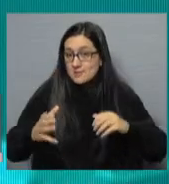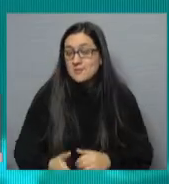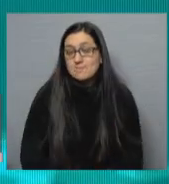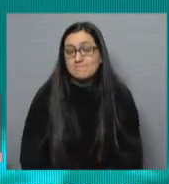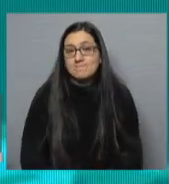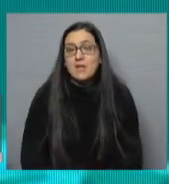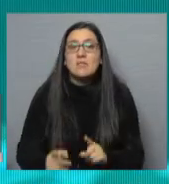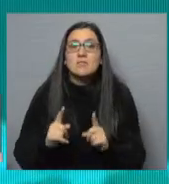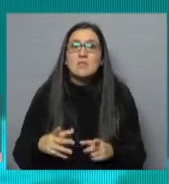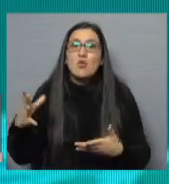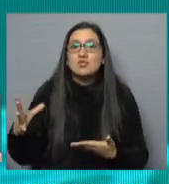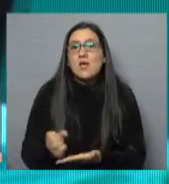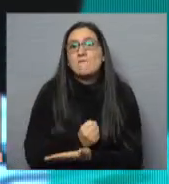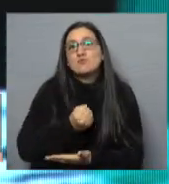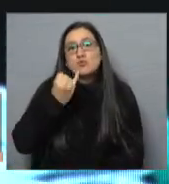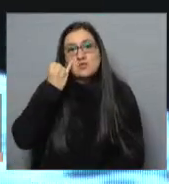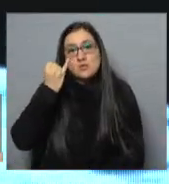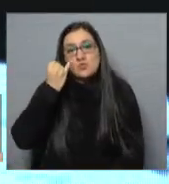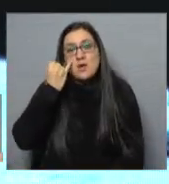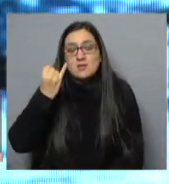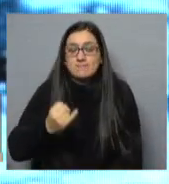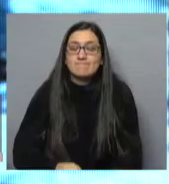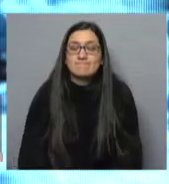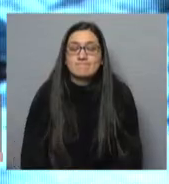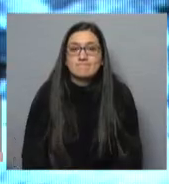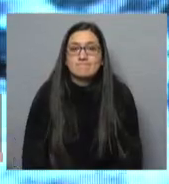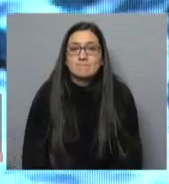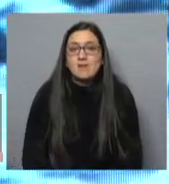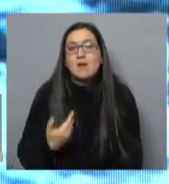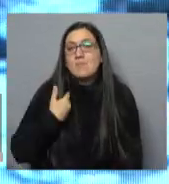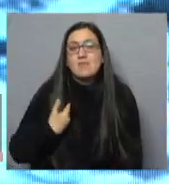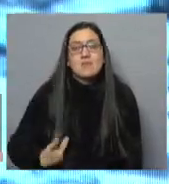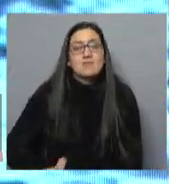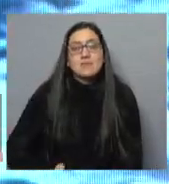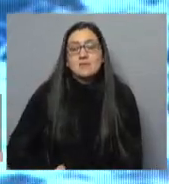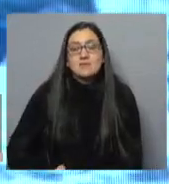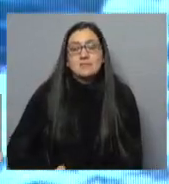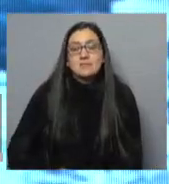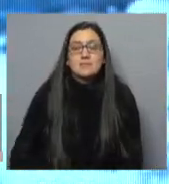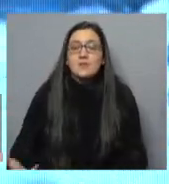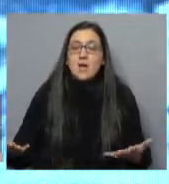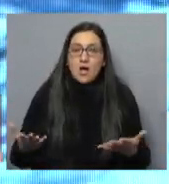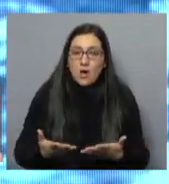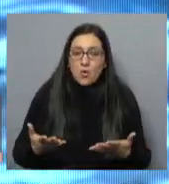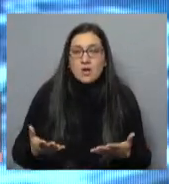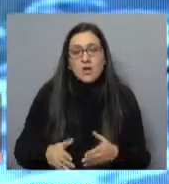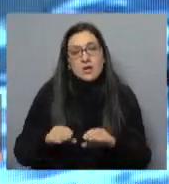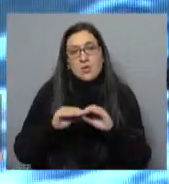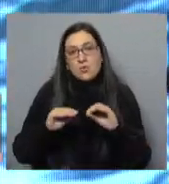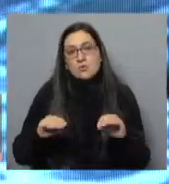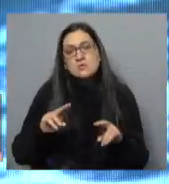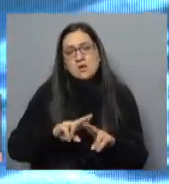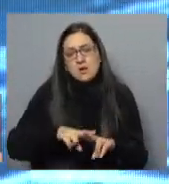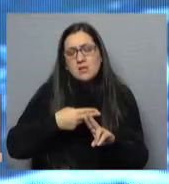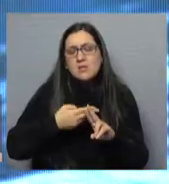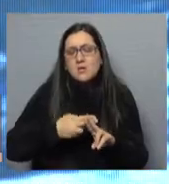lo que son los abusos sexuales, que lamentablemente ahora tenemos noticia